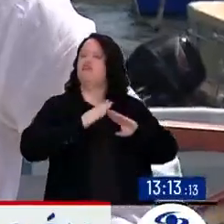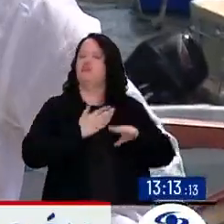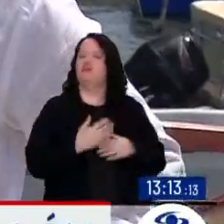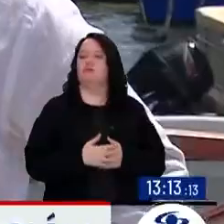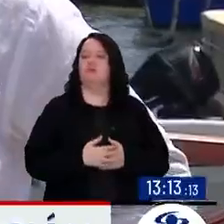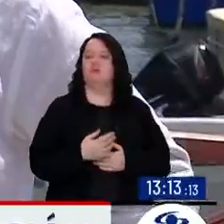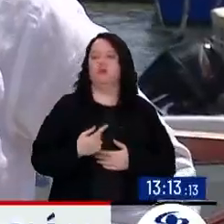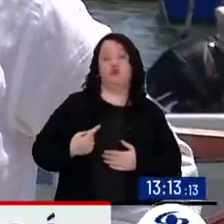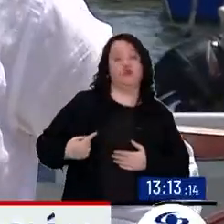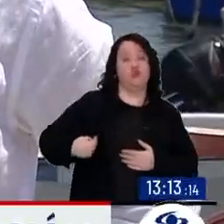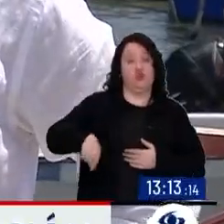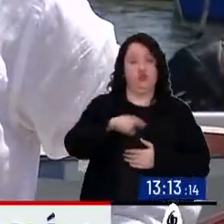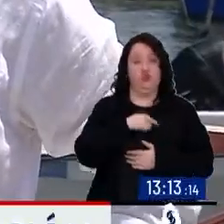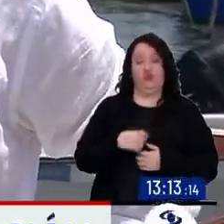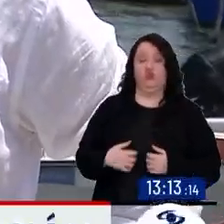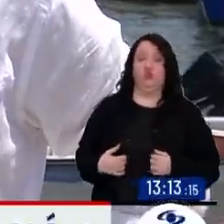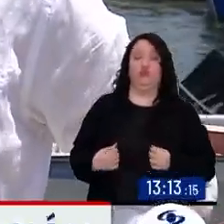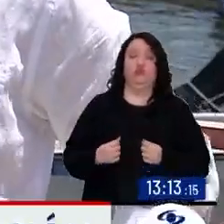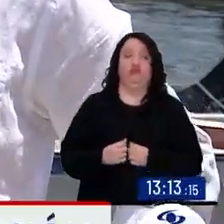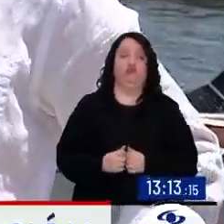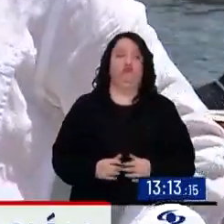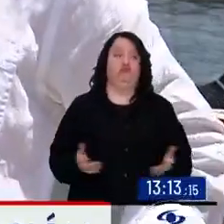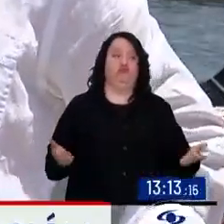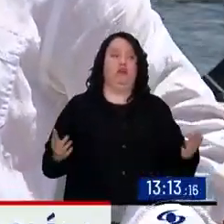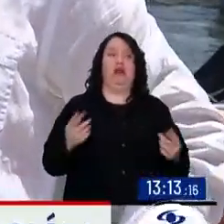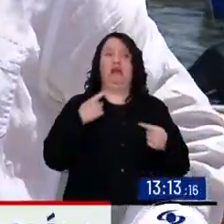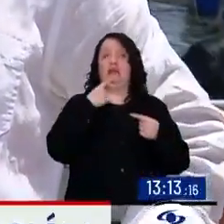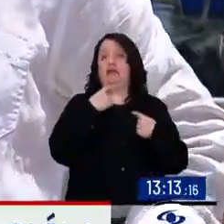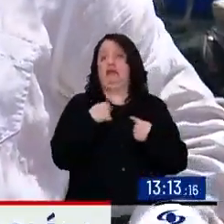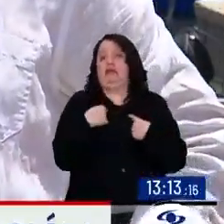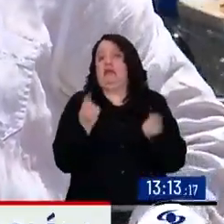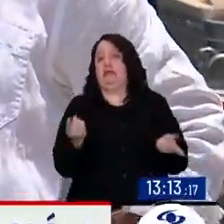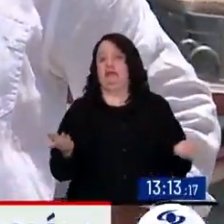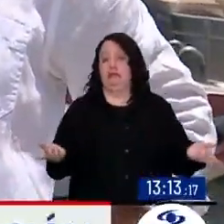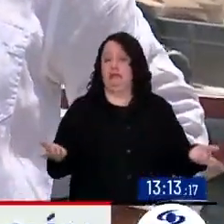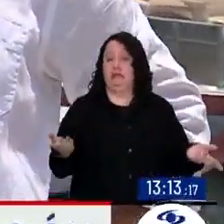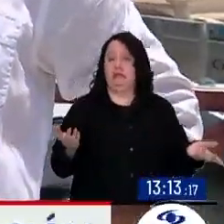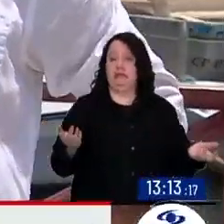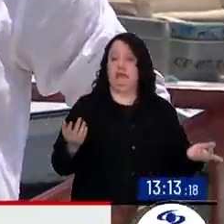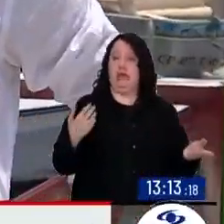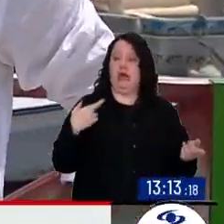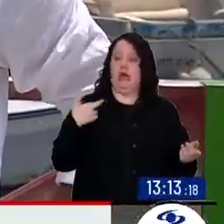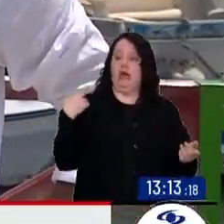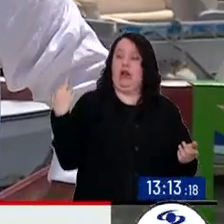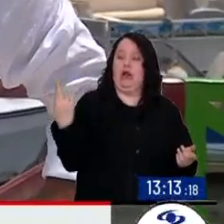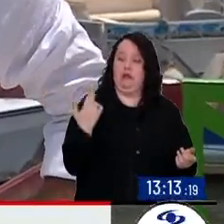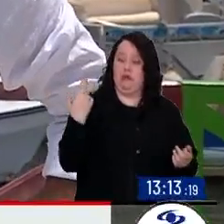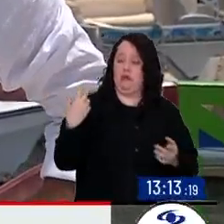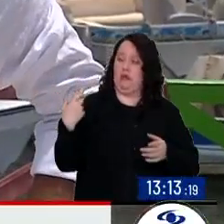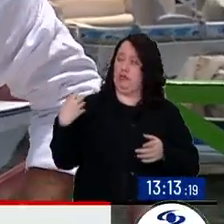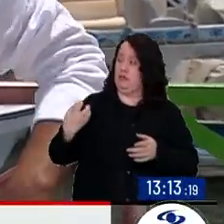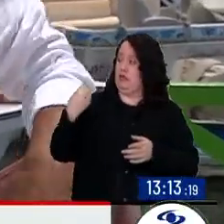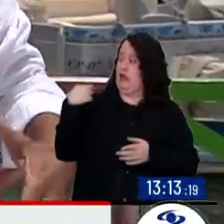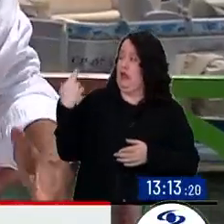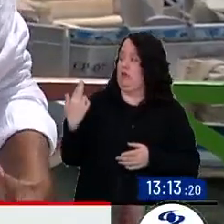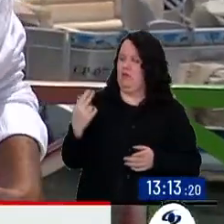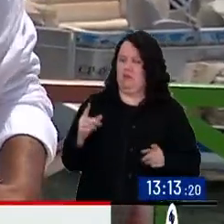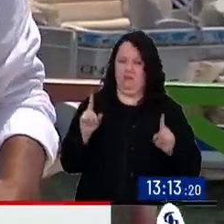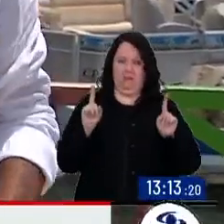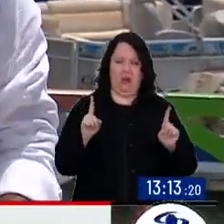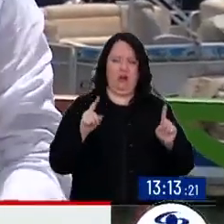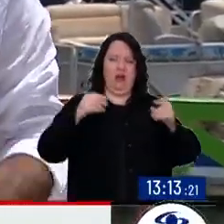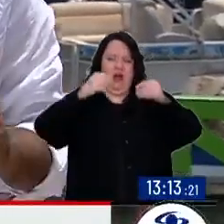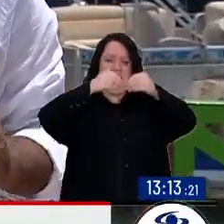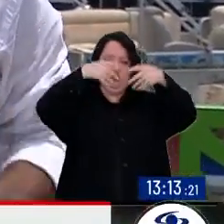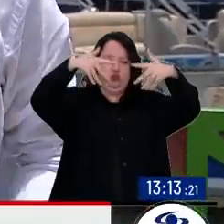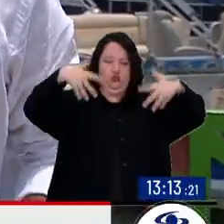Aquí nosotros no podemos decir que no vamos a repetir la misma historia cuando en nuestra estructura